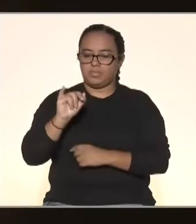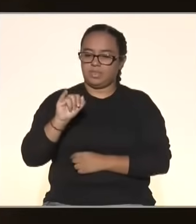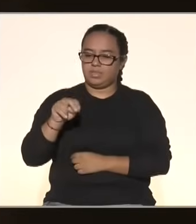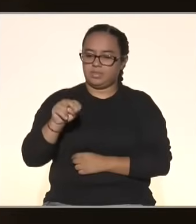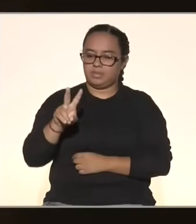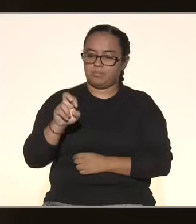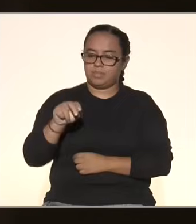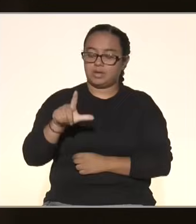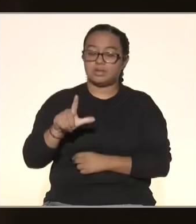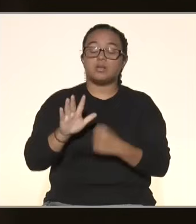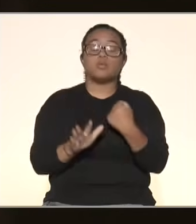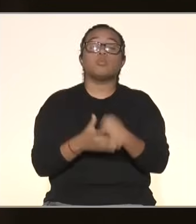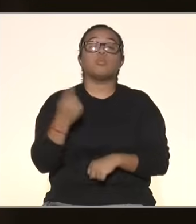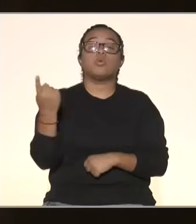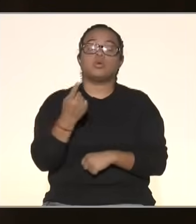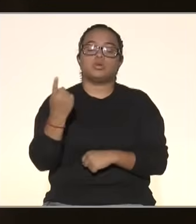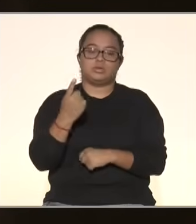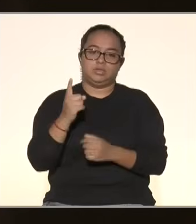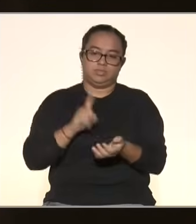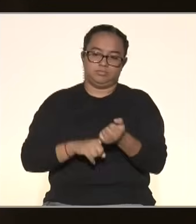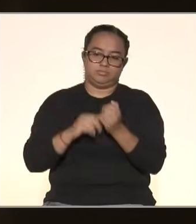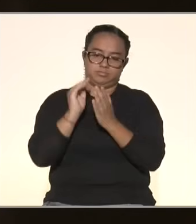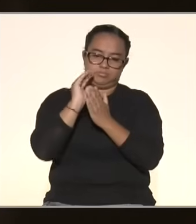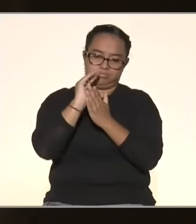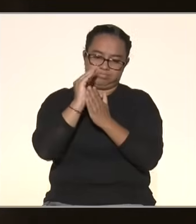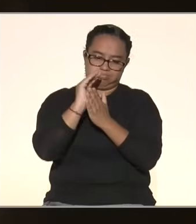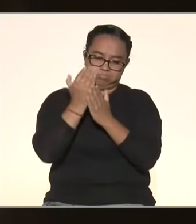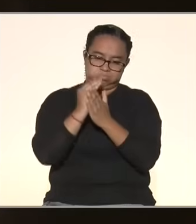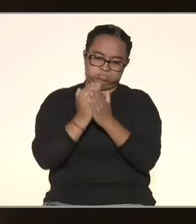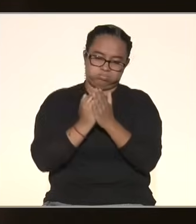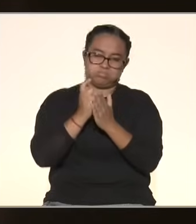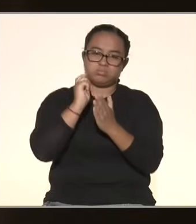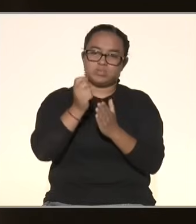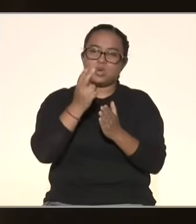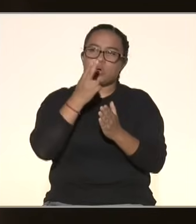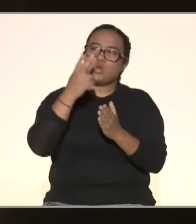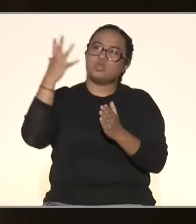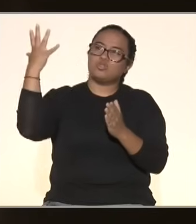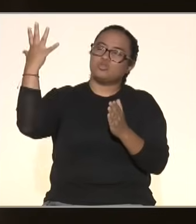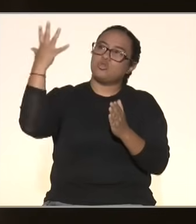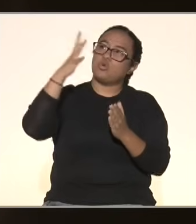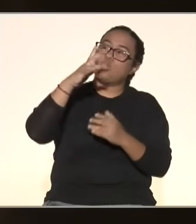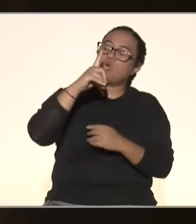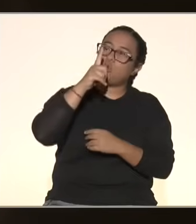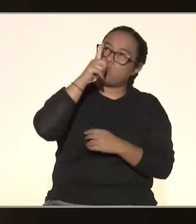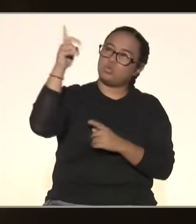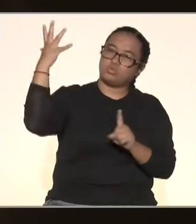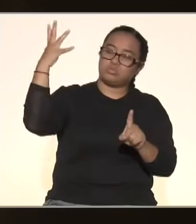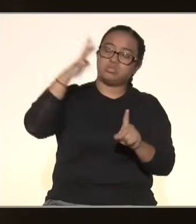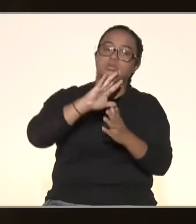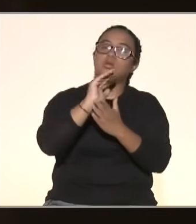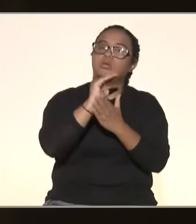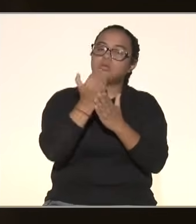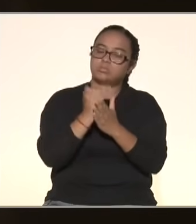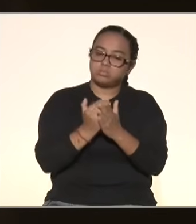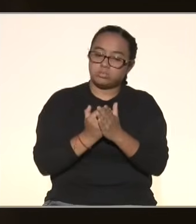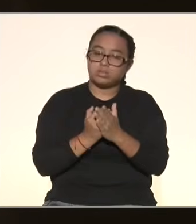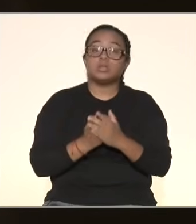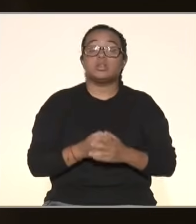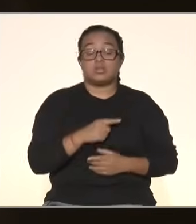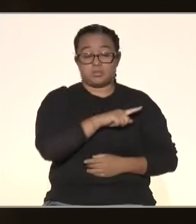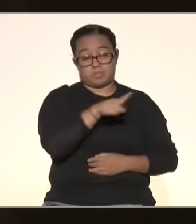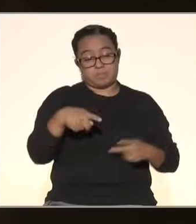porque obviamente hay una reducción del total de luz solar. Entonces el ser humano sí dependemos